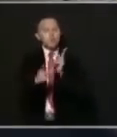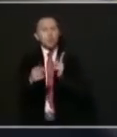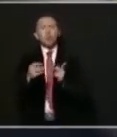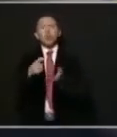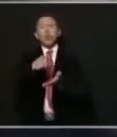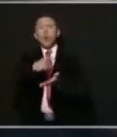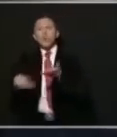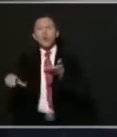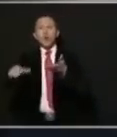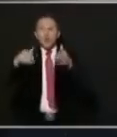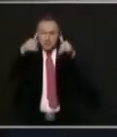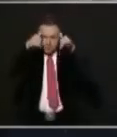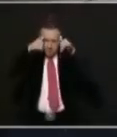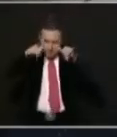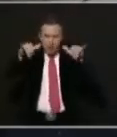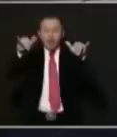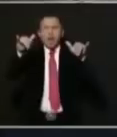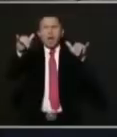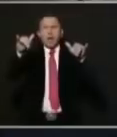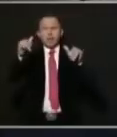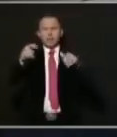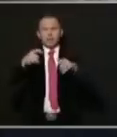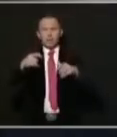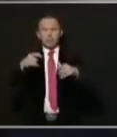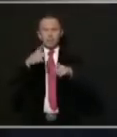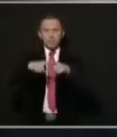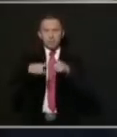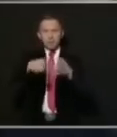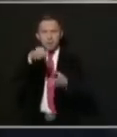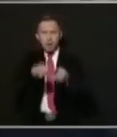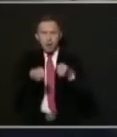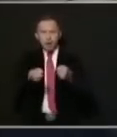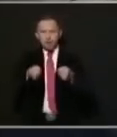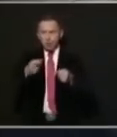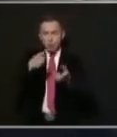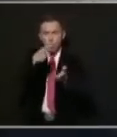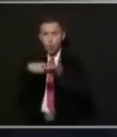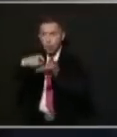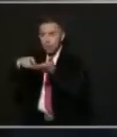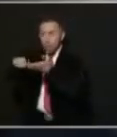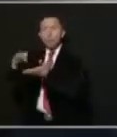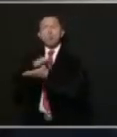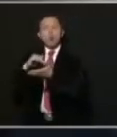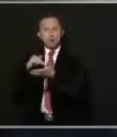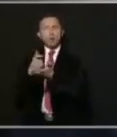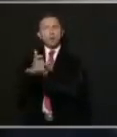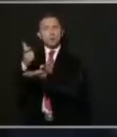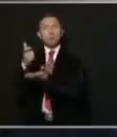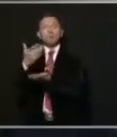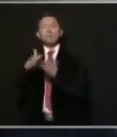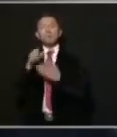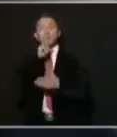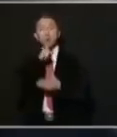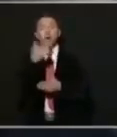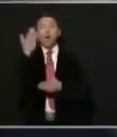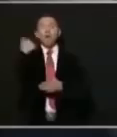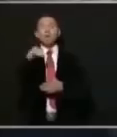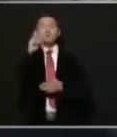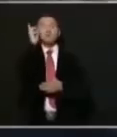vacas y sementales. Vamos a repoblar potreros que han quedado